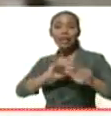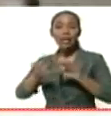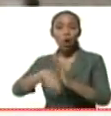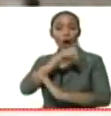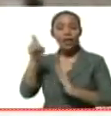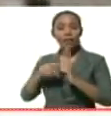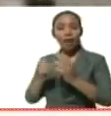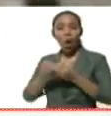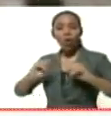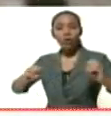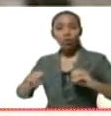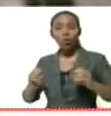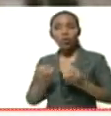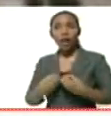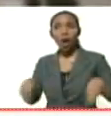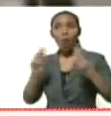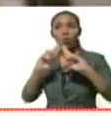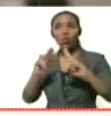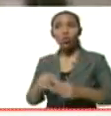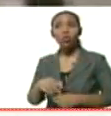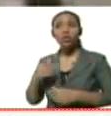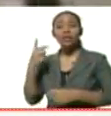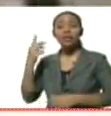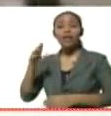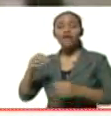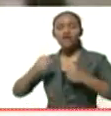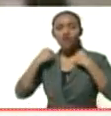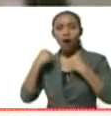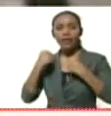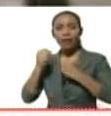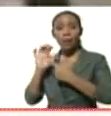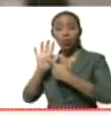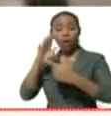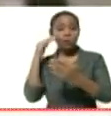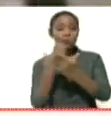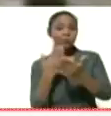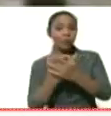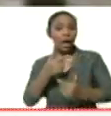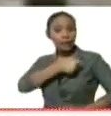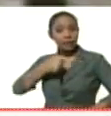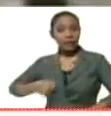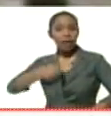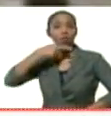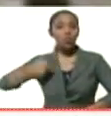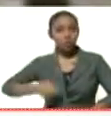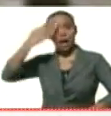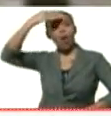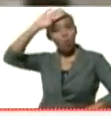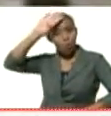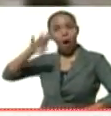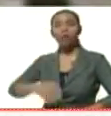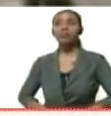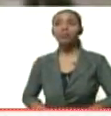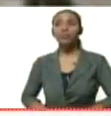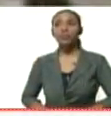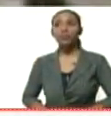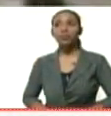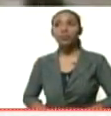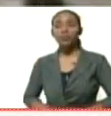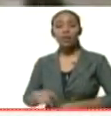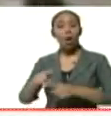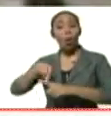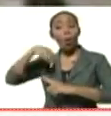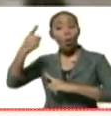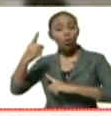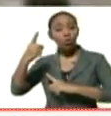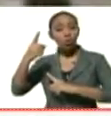de la Organización de Naciones Unidas. Tenemos sólida, demostrada ayuda de China, Rusia, Cuba. El resto de los países